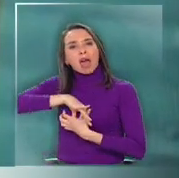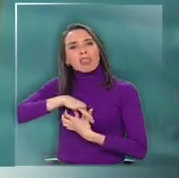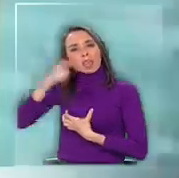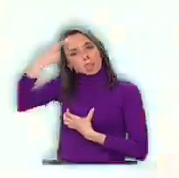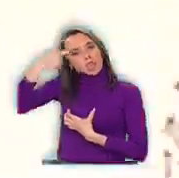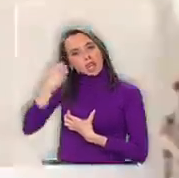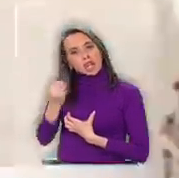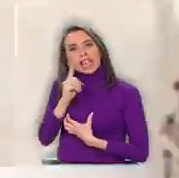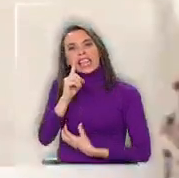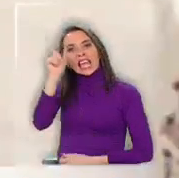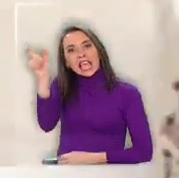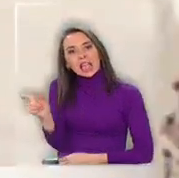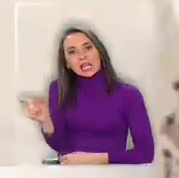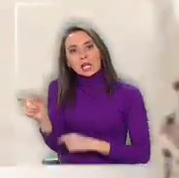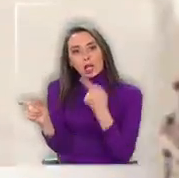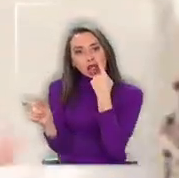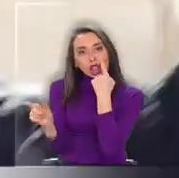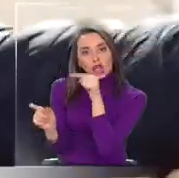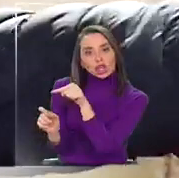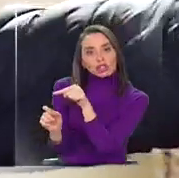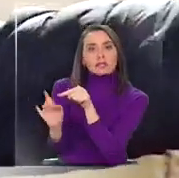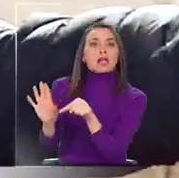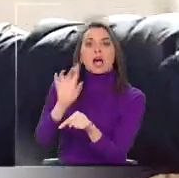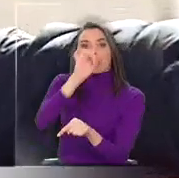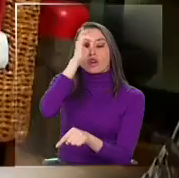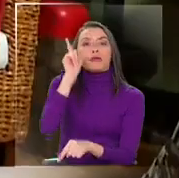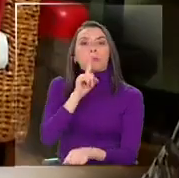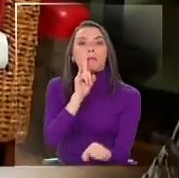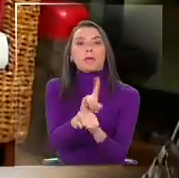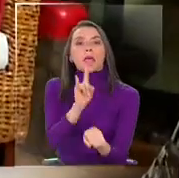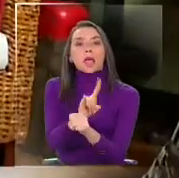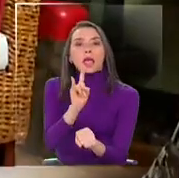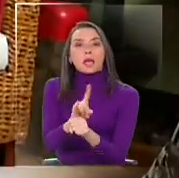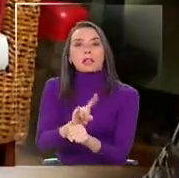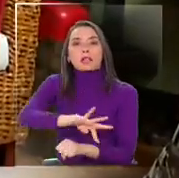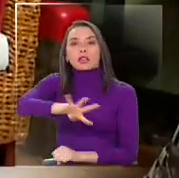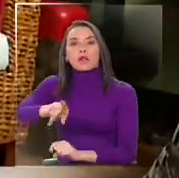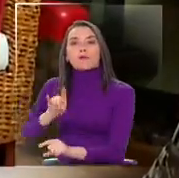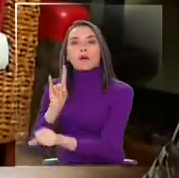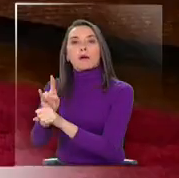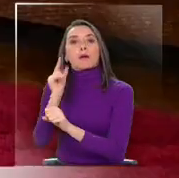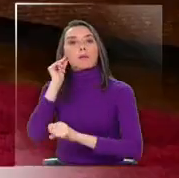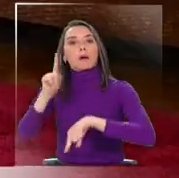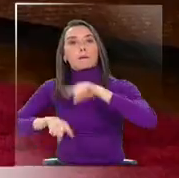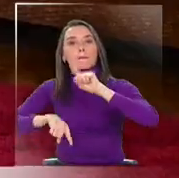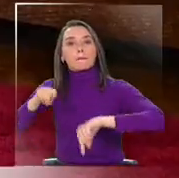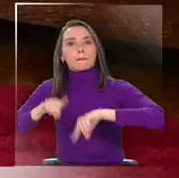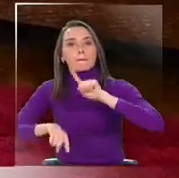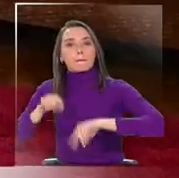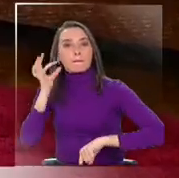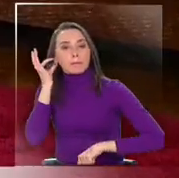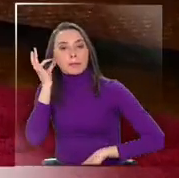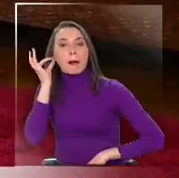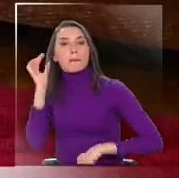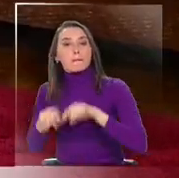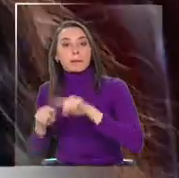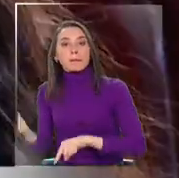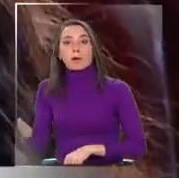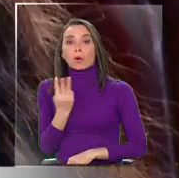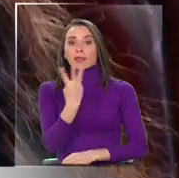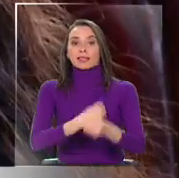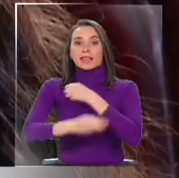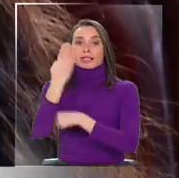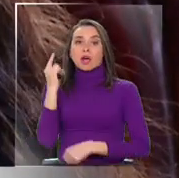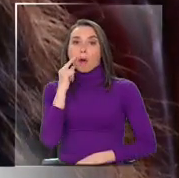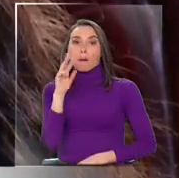él? Quienes lo conocen aseguran que acostumbra a mentir, que robó y defraudó a su prima Fernanda. Incluso ella cuenta que hace 3 años la